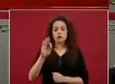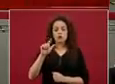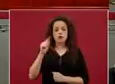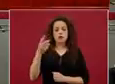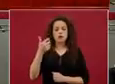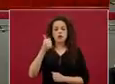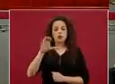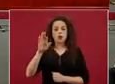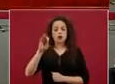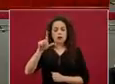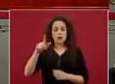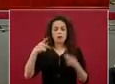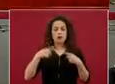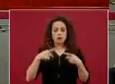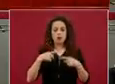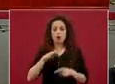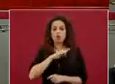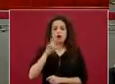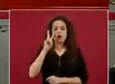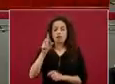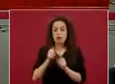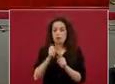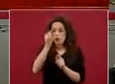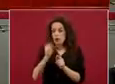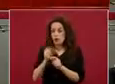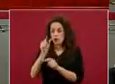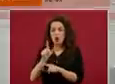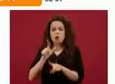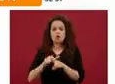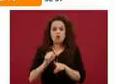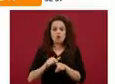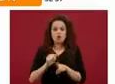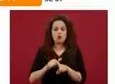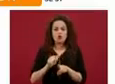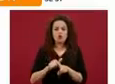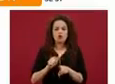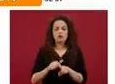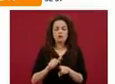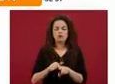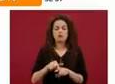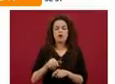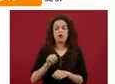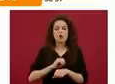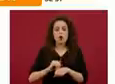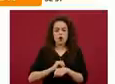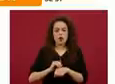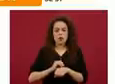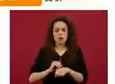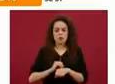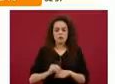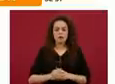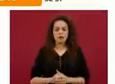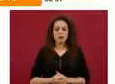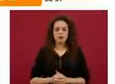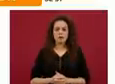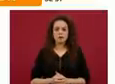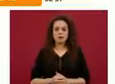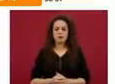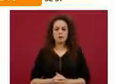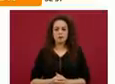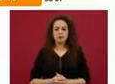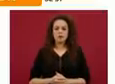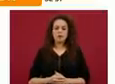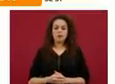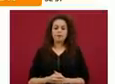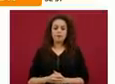843.647 y las podemos ver graficadas en las columnas de color morado. Continuamos notando